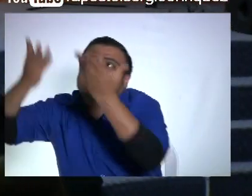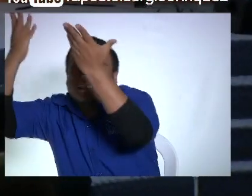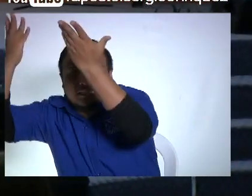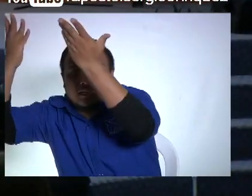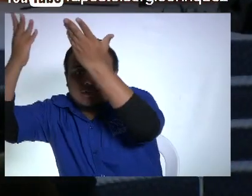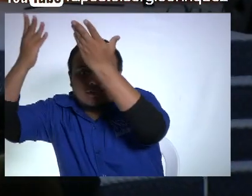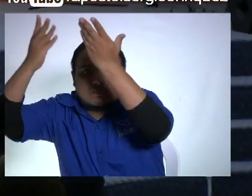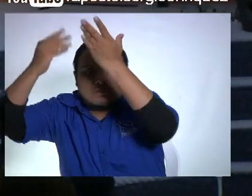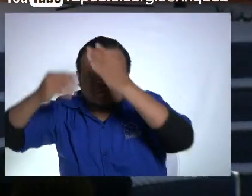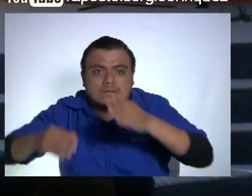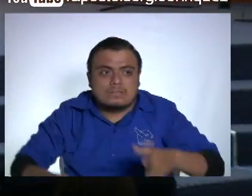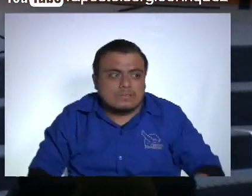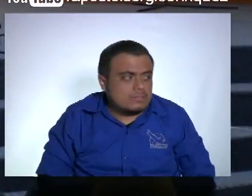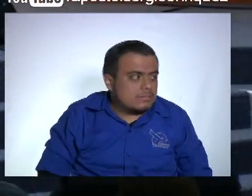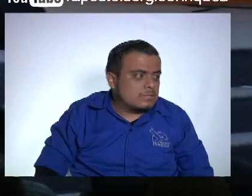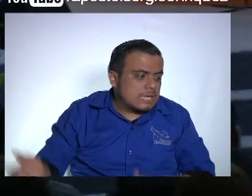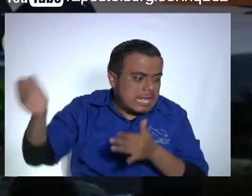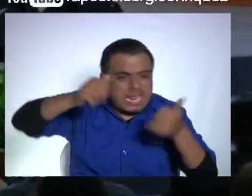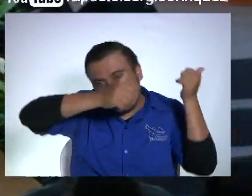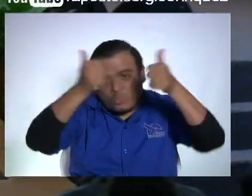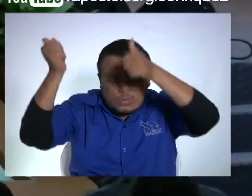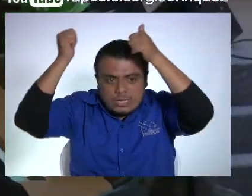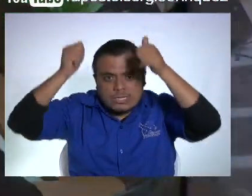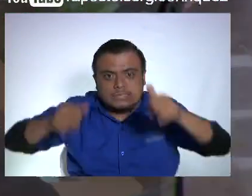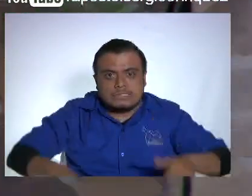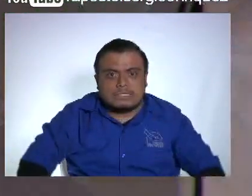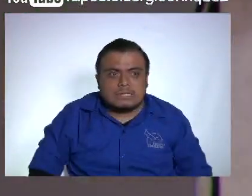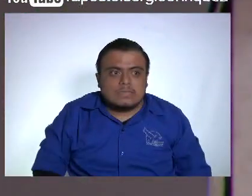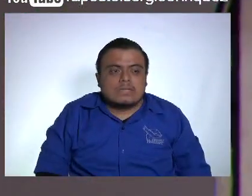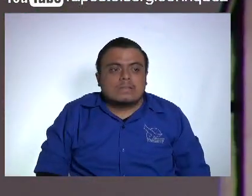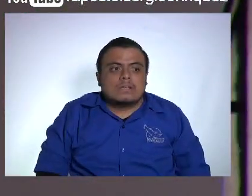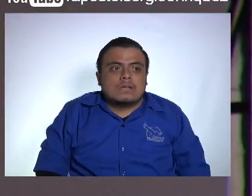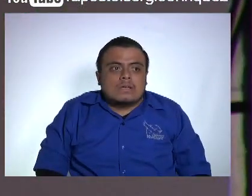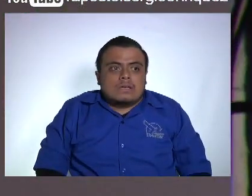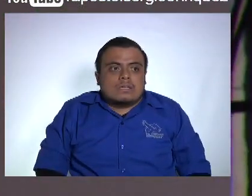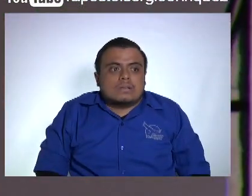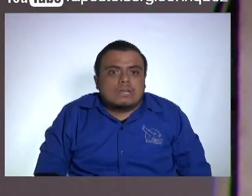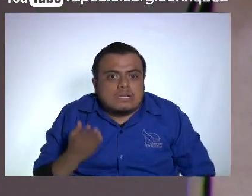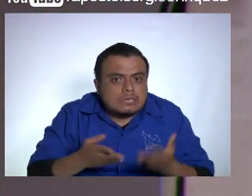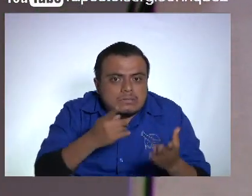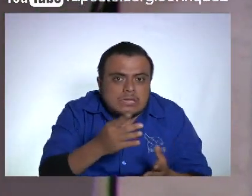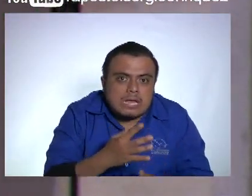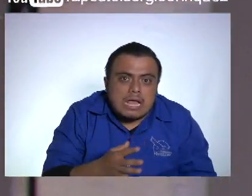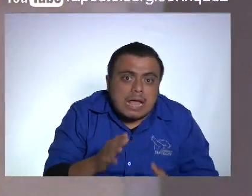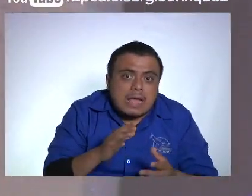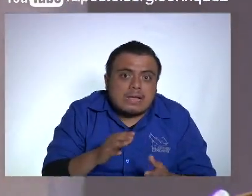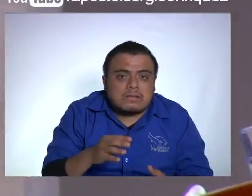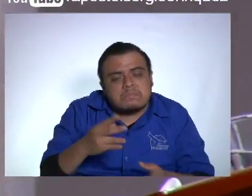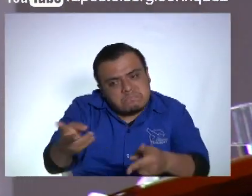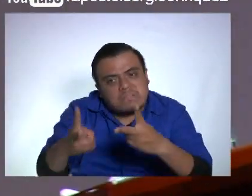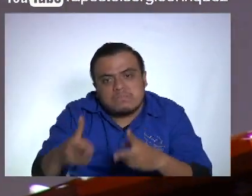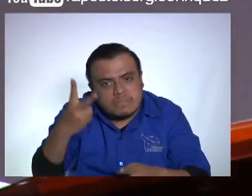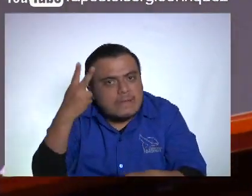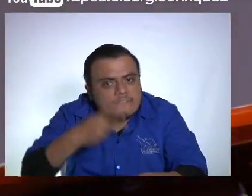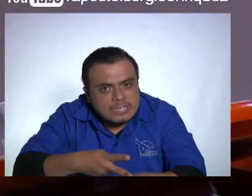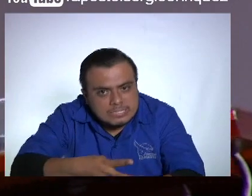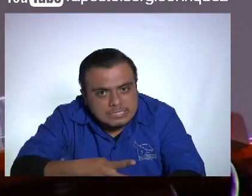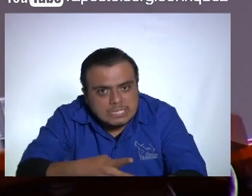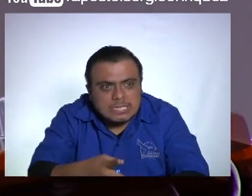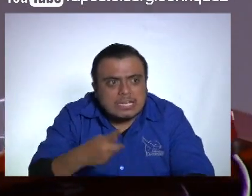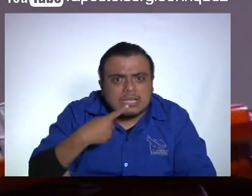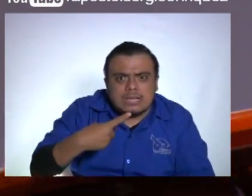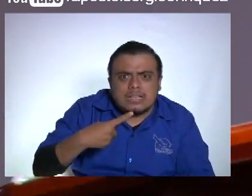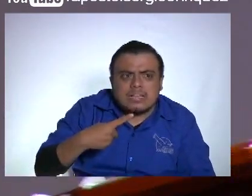tierra. Aleluya. Tal vez tu amigo que has venido por primera vez y dirás: ah, qué